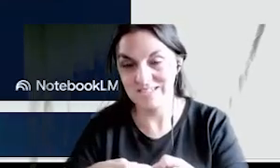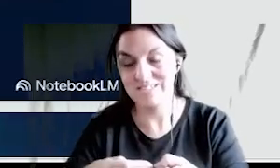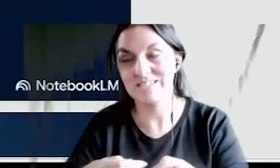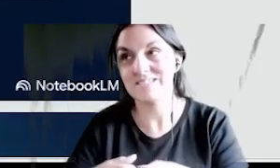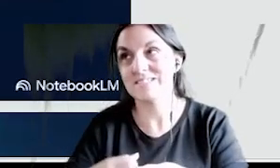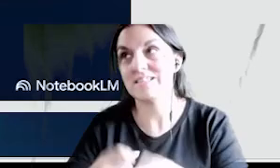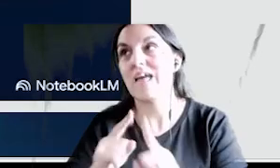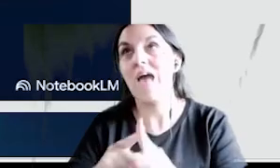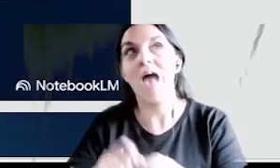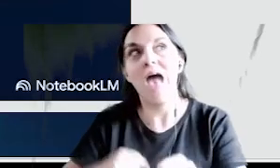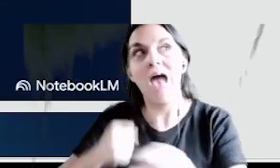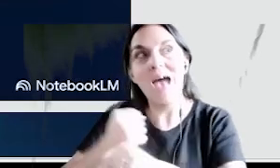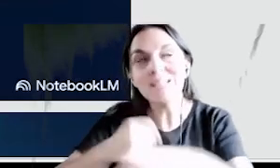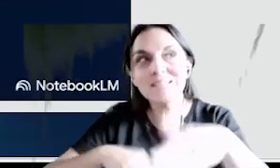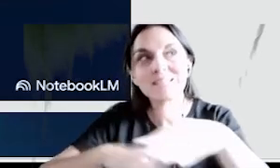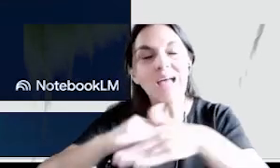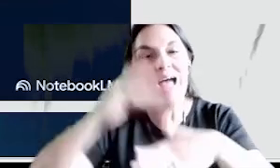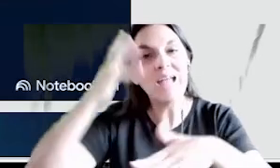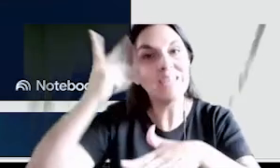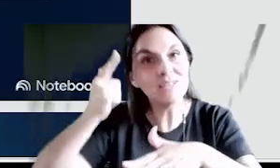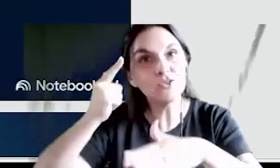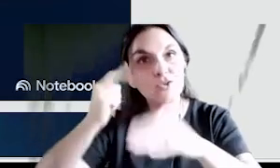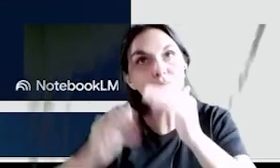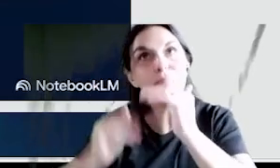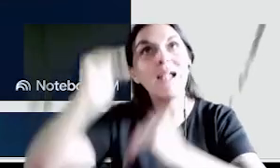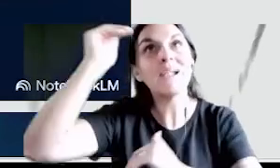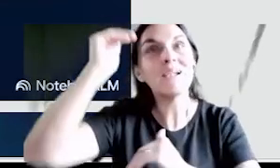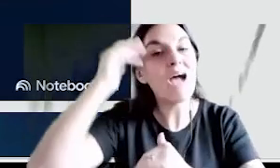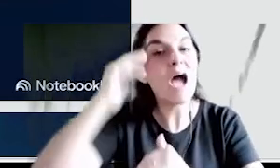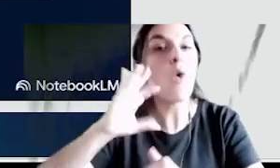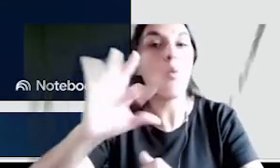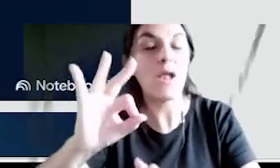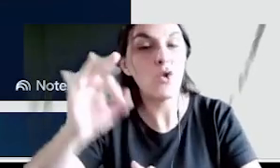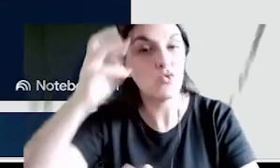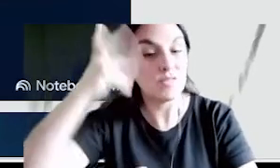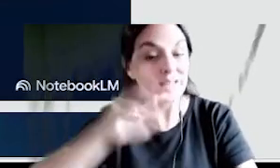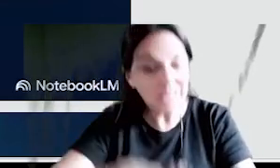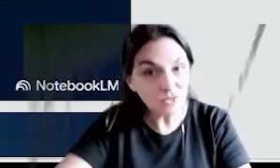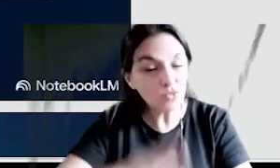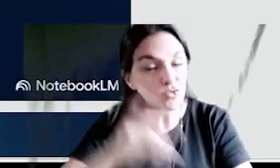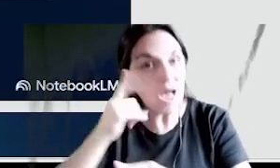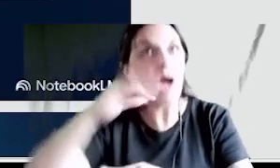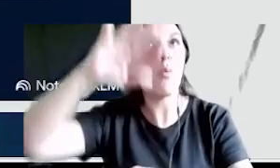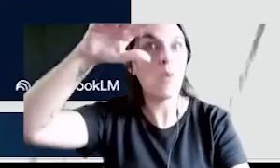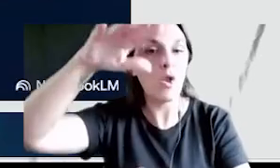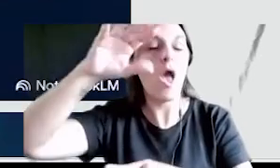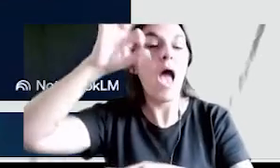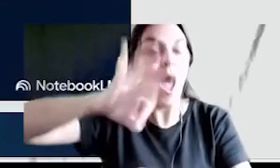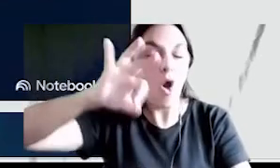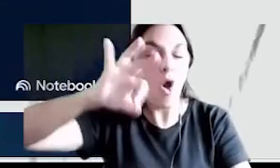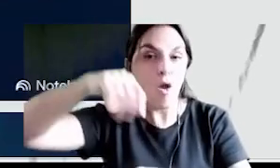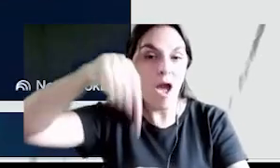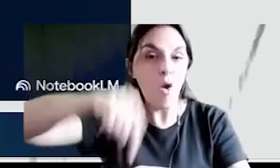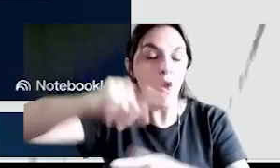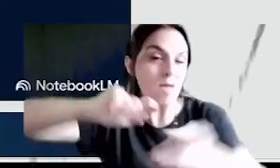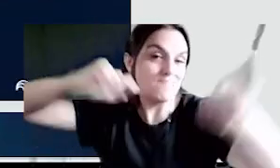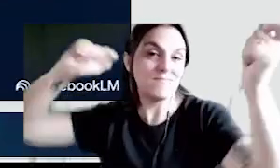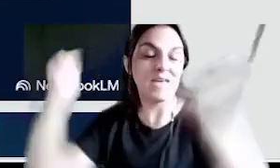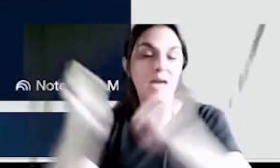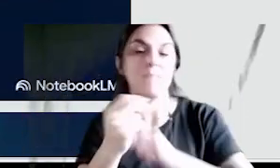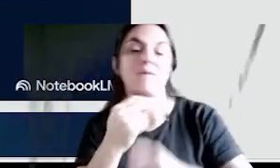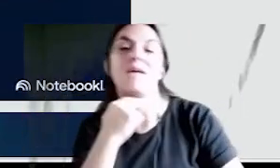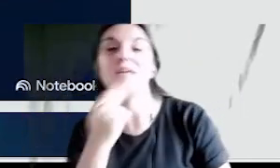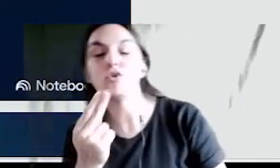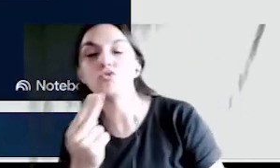hasta nietos y permitía ascendientes hasta abuelos. Se restringió a lo que es los hijos, los hijastros.